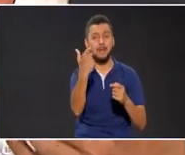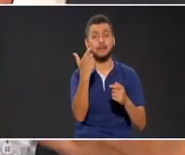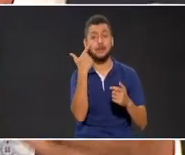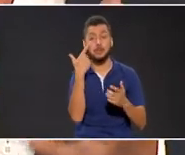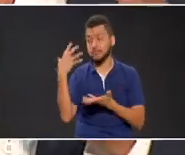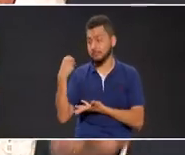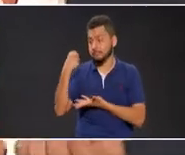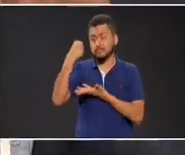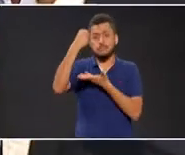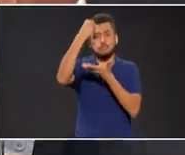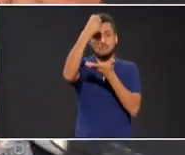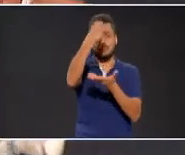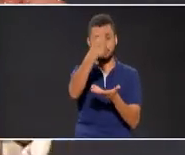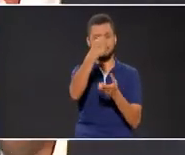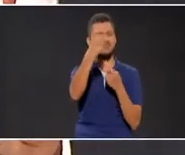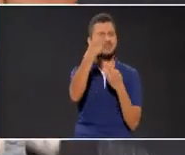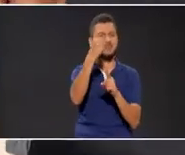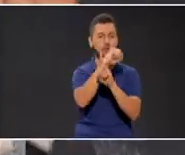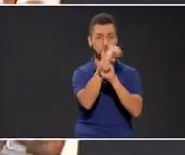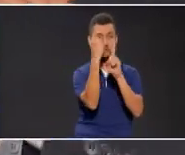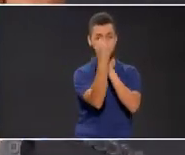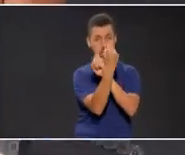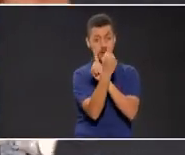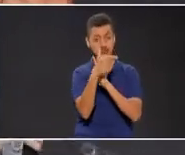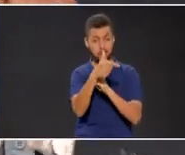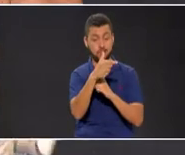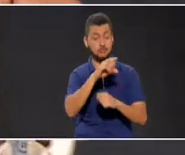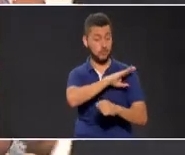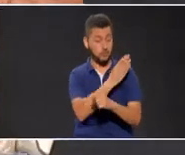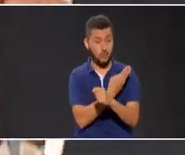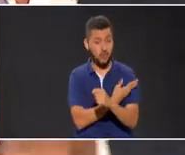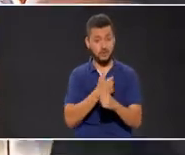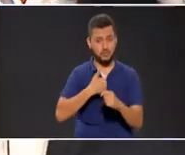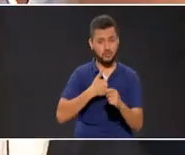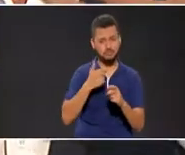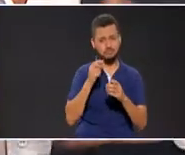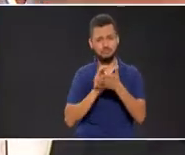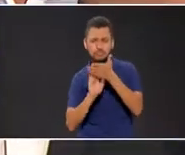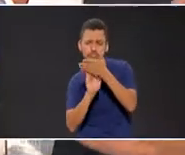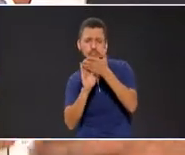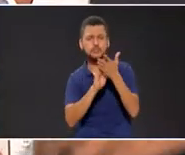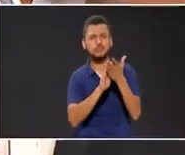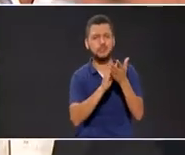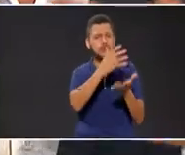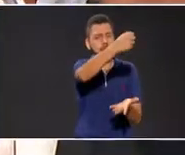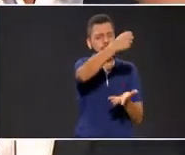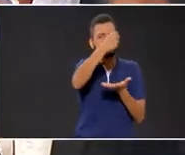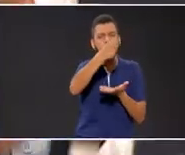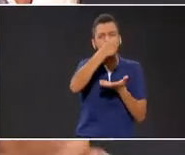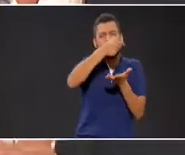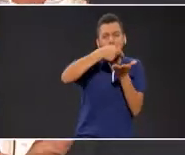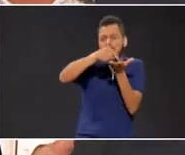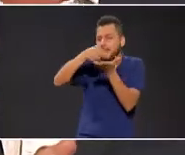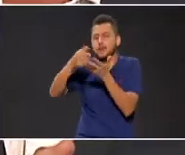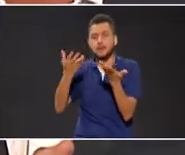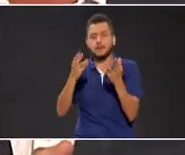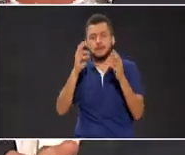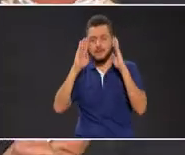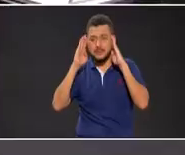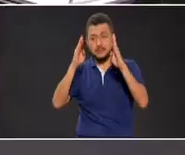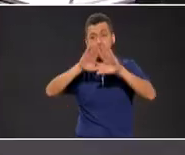social será el elemento más fuerte de nuestra estructura económica estará orientado a la educación a la salud de la satisfacción de los derechos